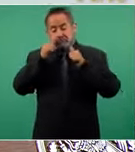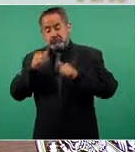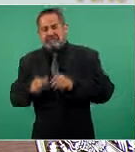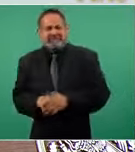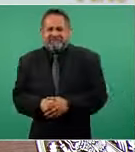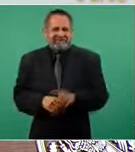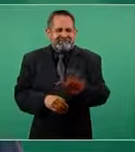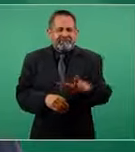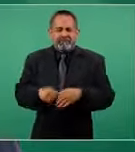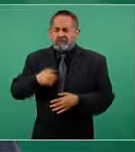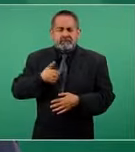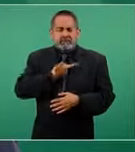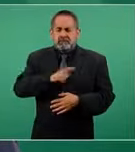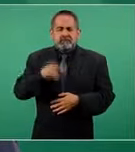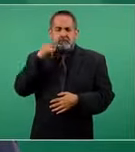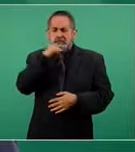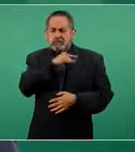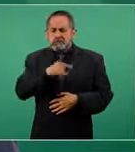No me gusta la hipocresía.